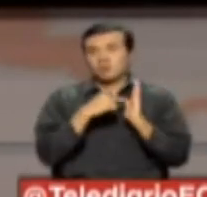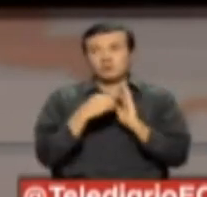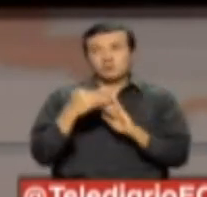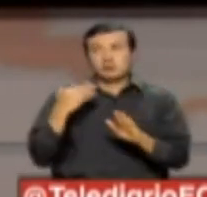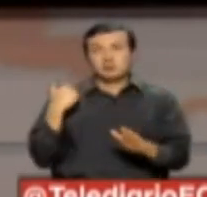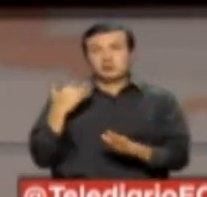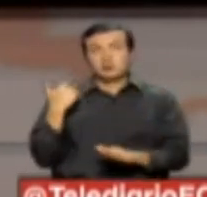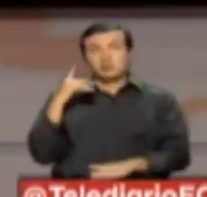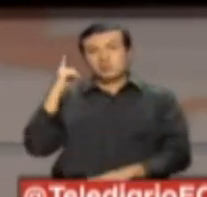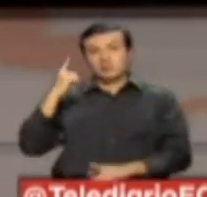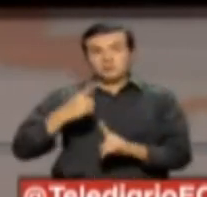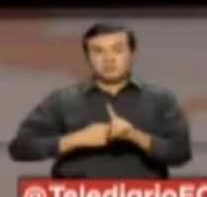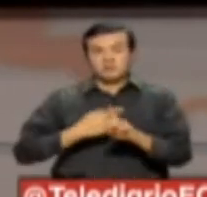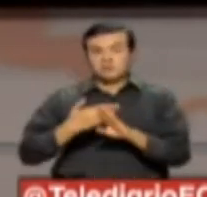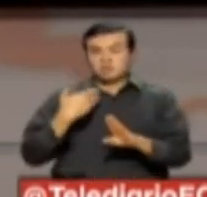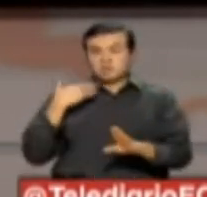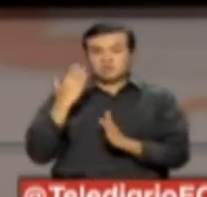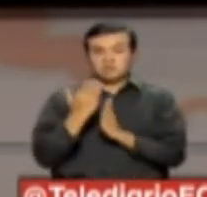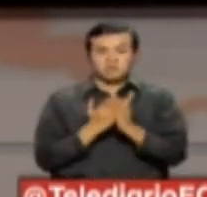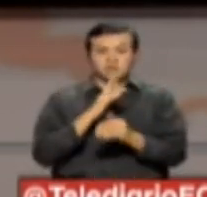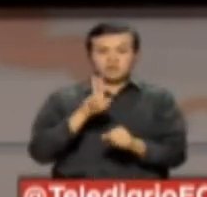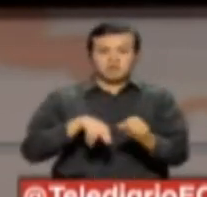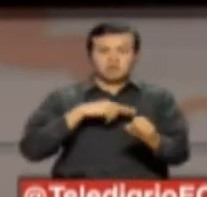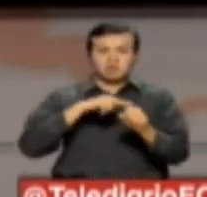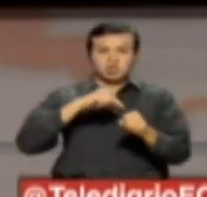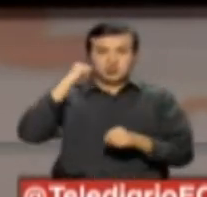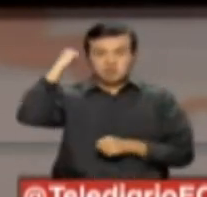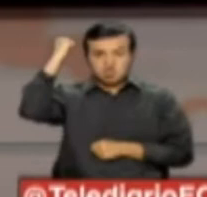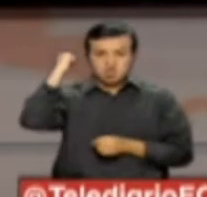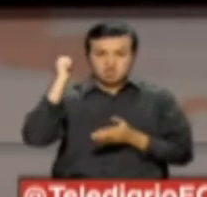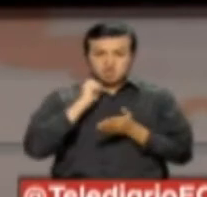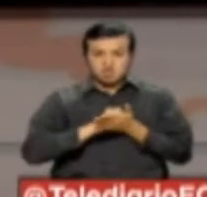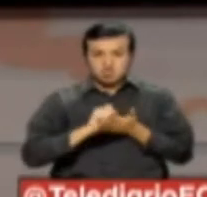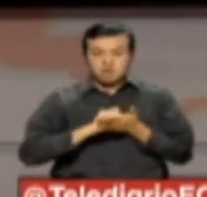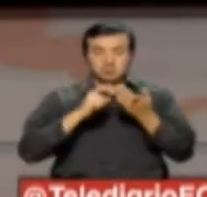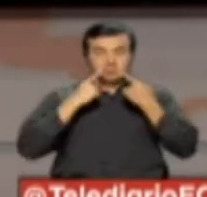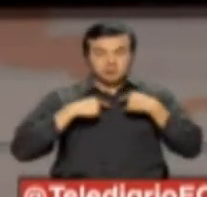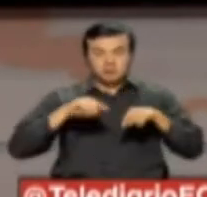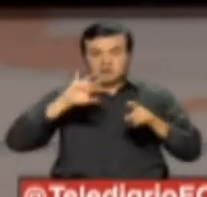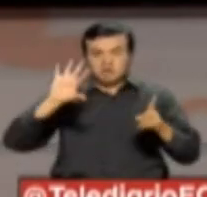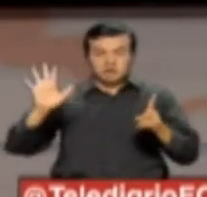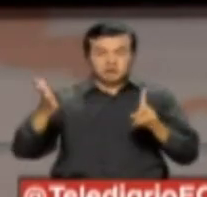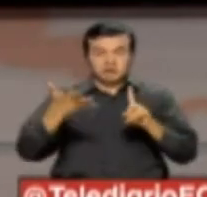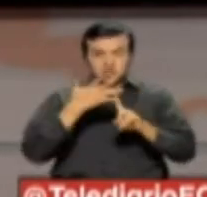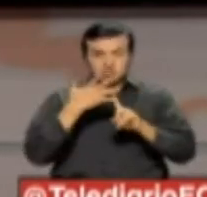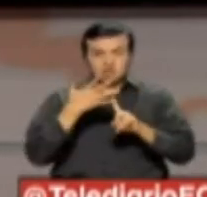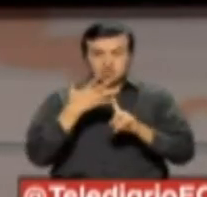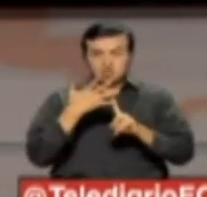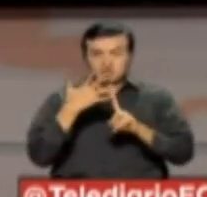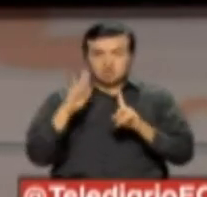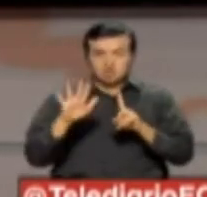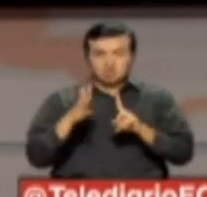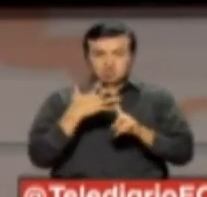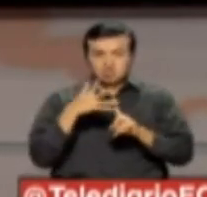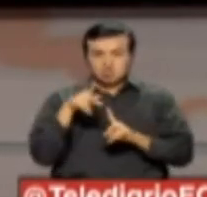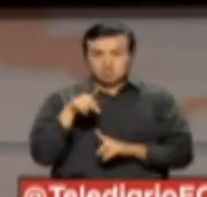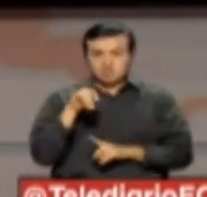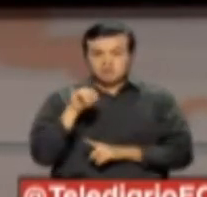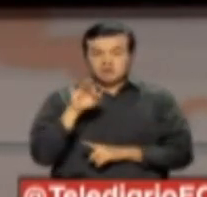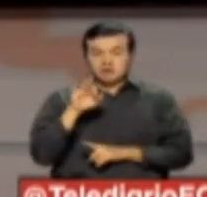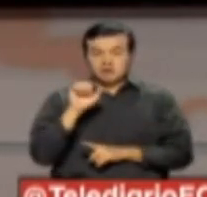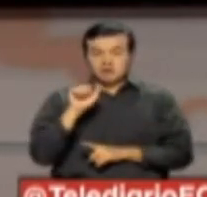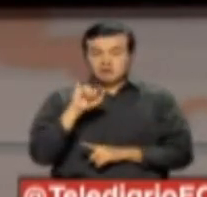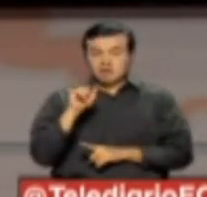aproximadamente un mes el servicio nacional de derechos intelectuales declaró la quinta denominación de origen que es de la pitahaya de valor a